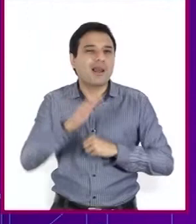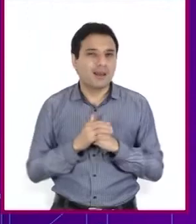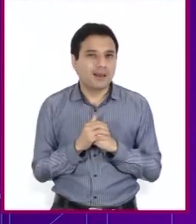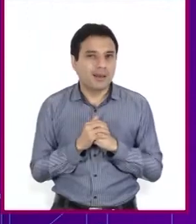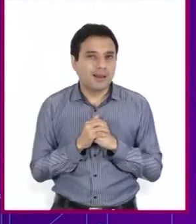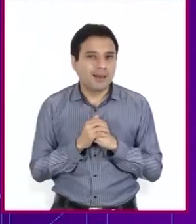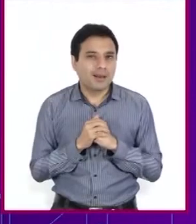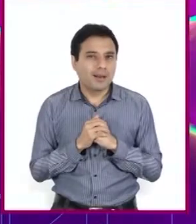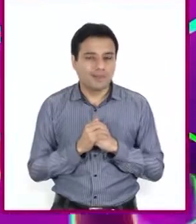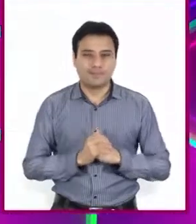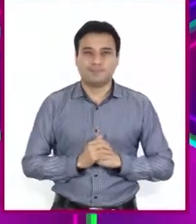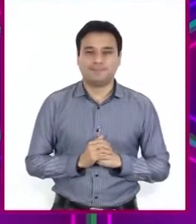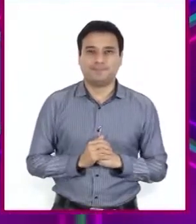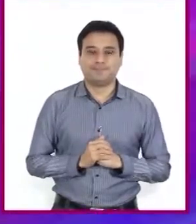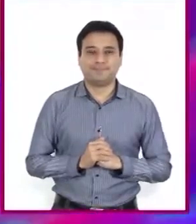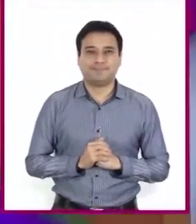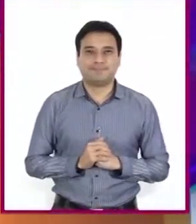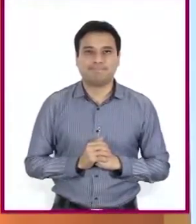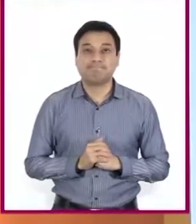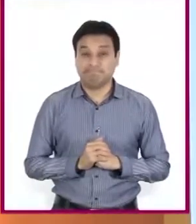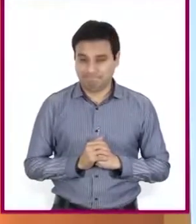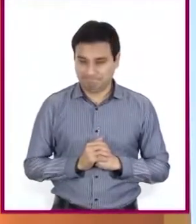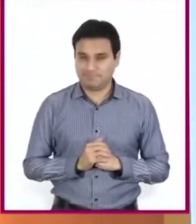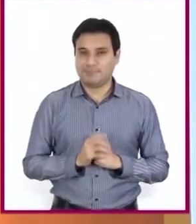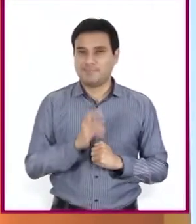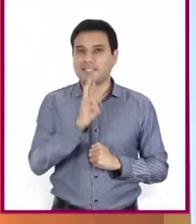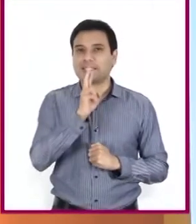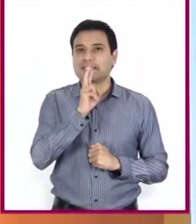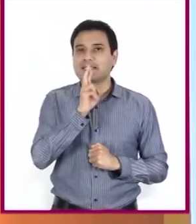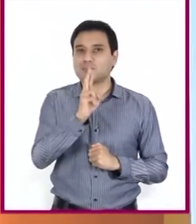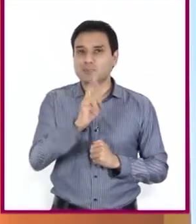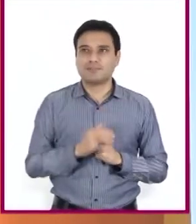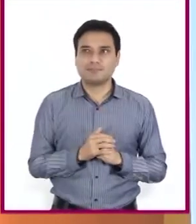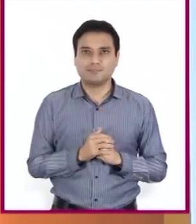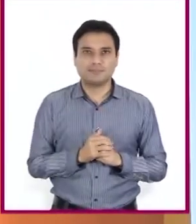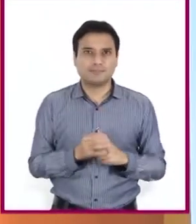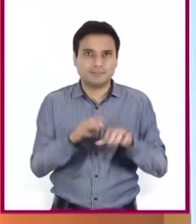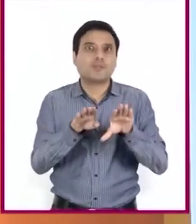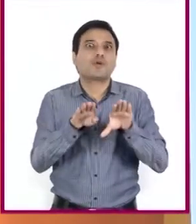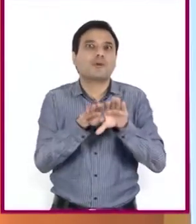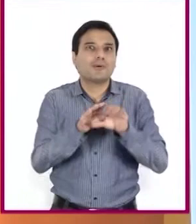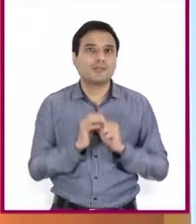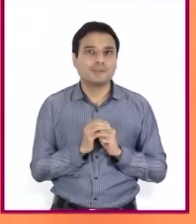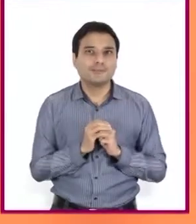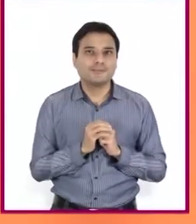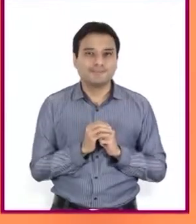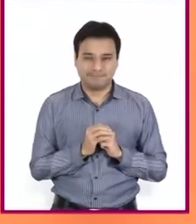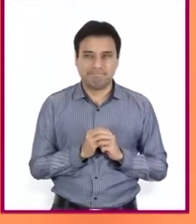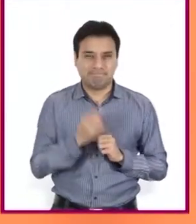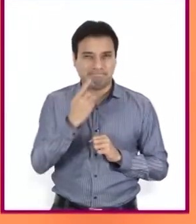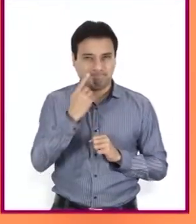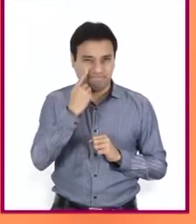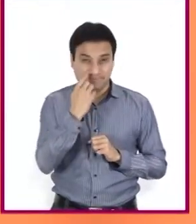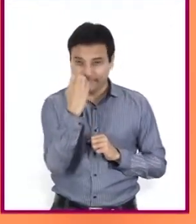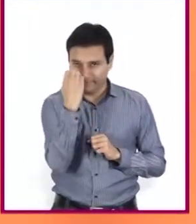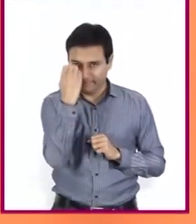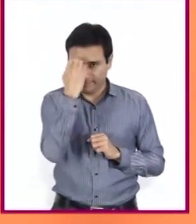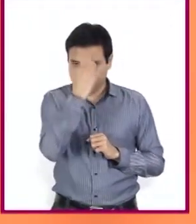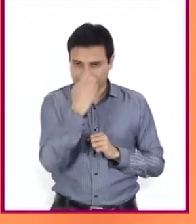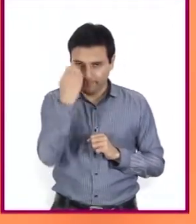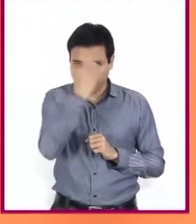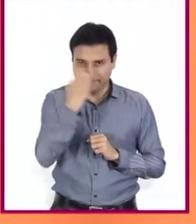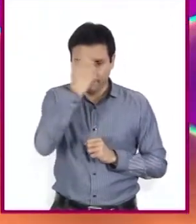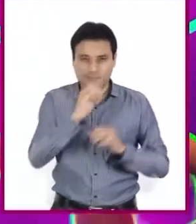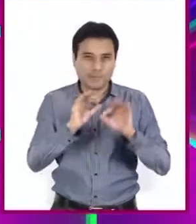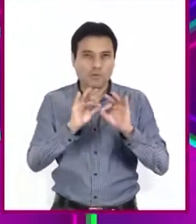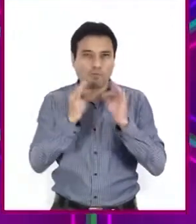la sucesión? Para contestar, ¿qué tenemos que hacer, maestra Isabel? Observar y analizar las